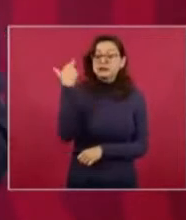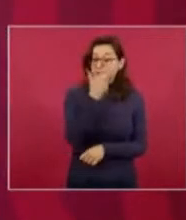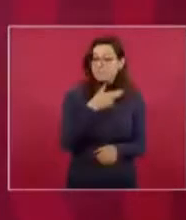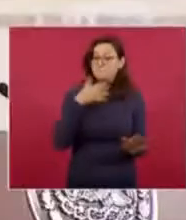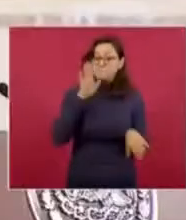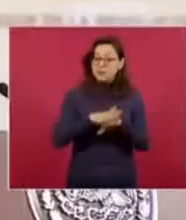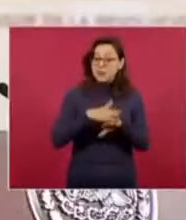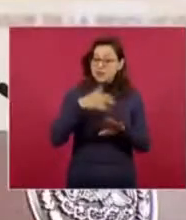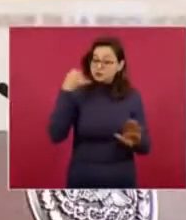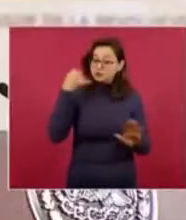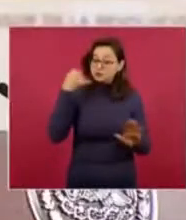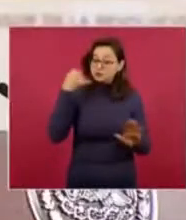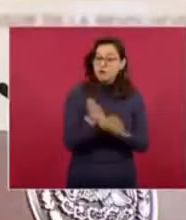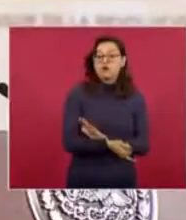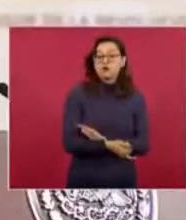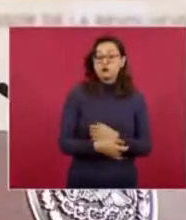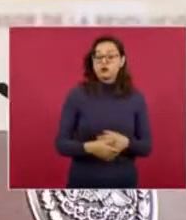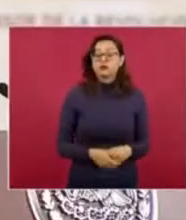onu